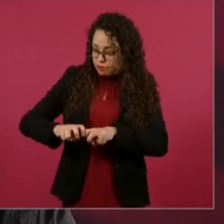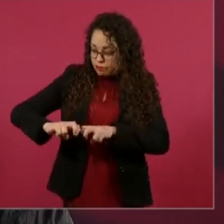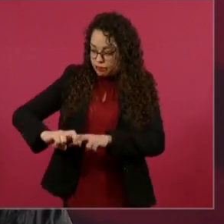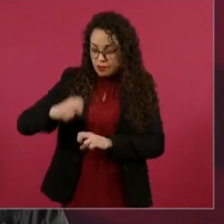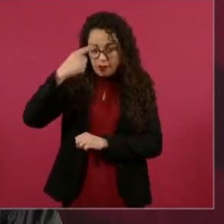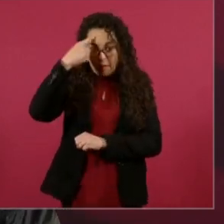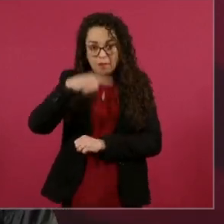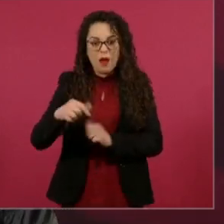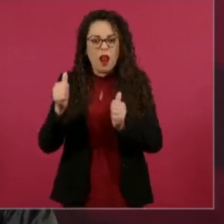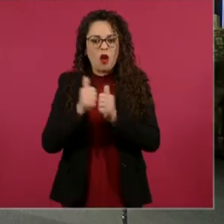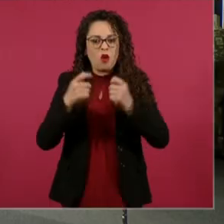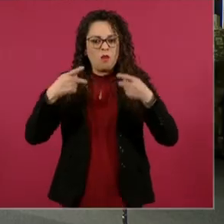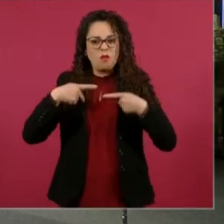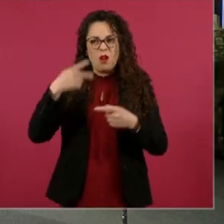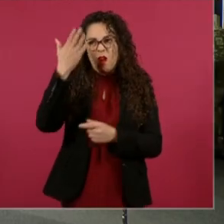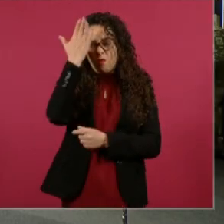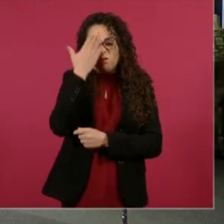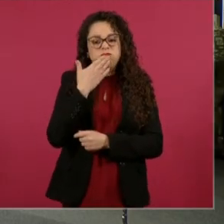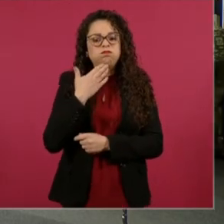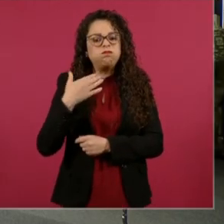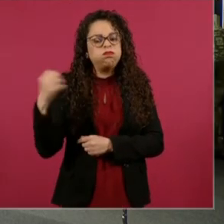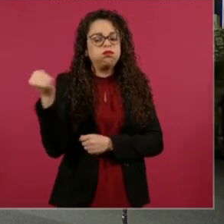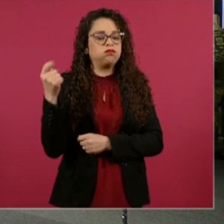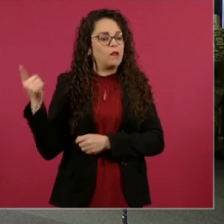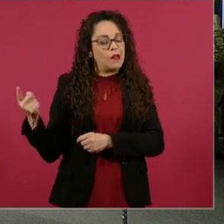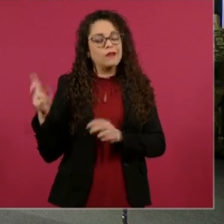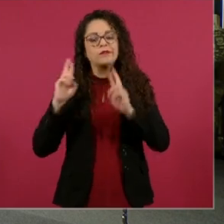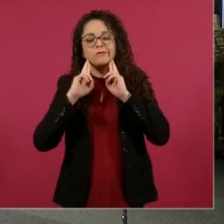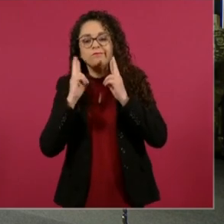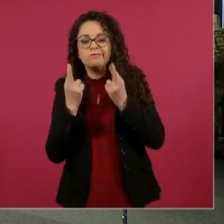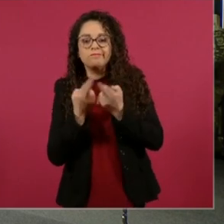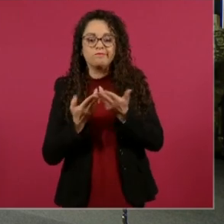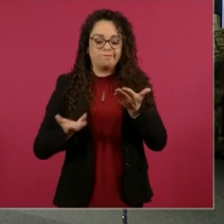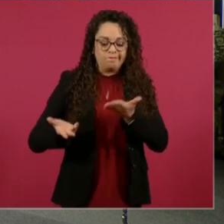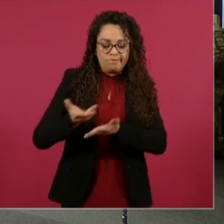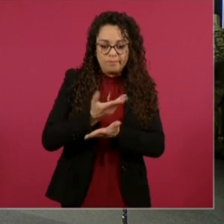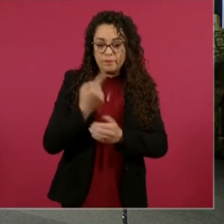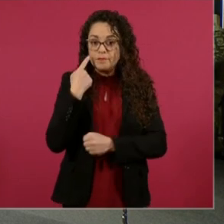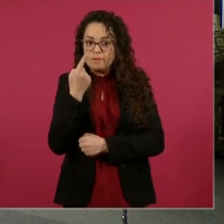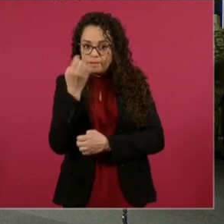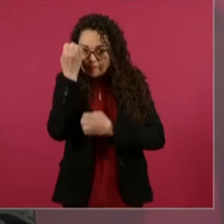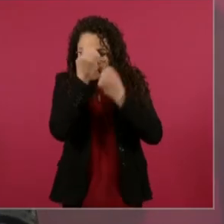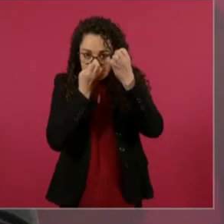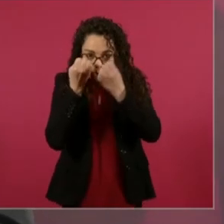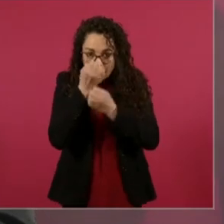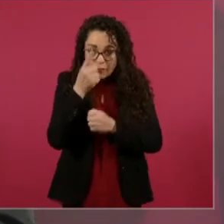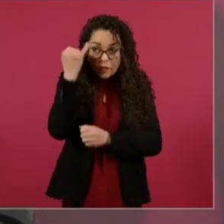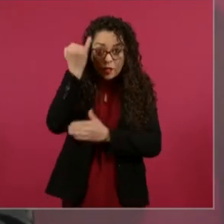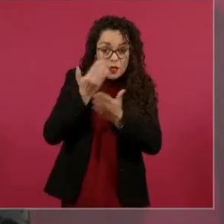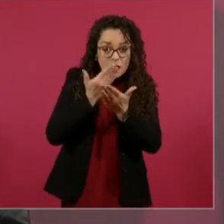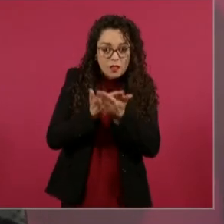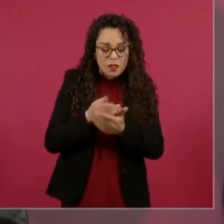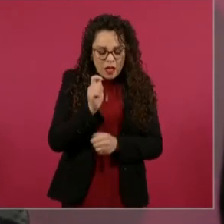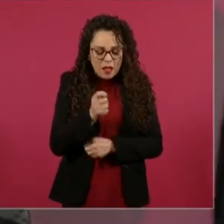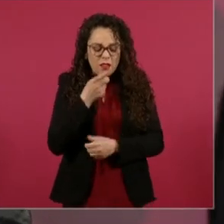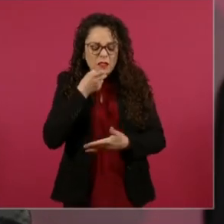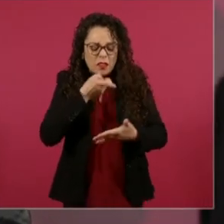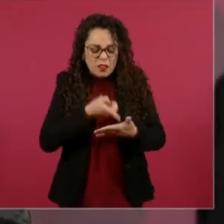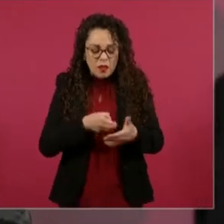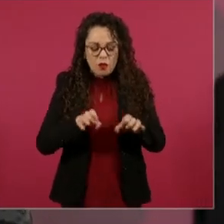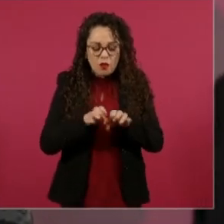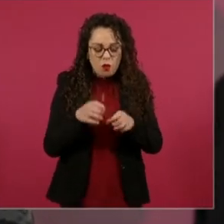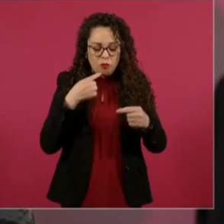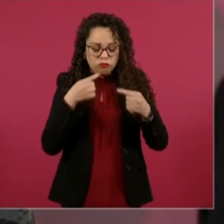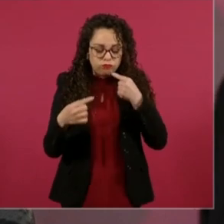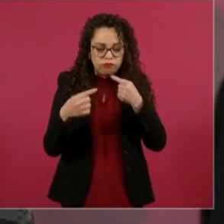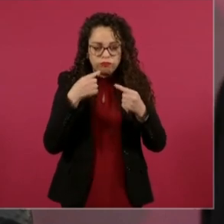escuchar todas las voces y poder discutir estas iniciativas. El día de hoy vamos a presentar dos muy importantes,